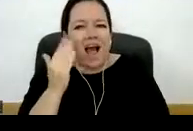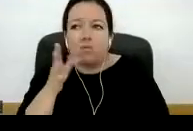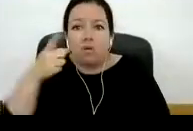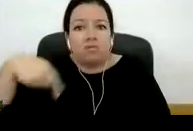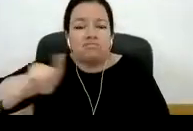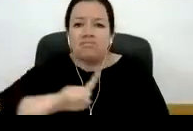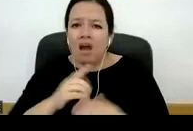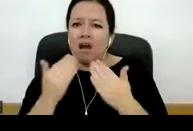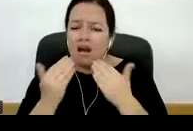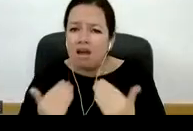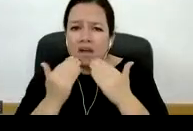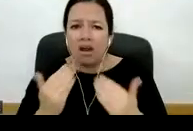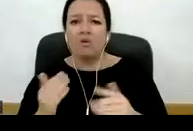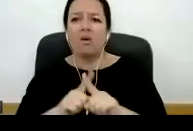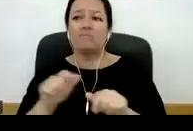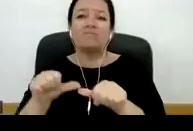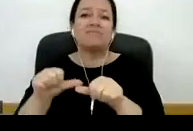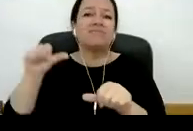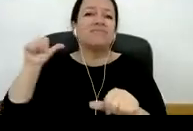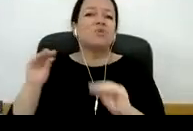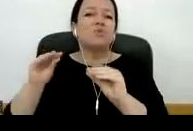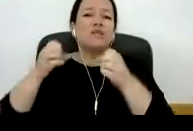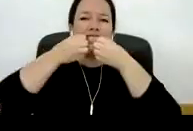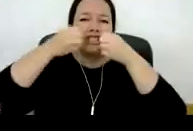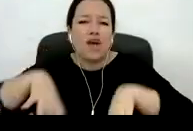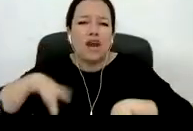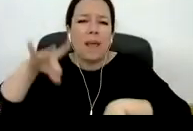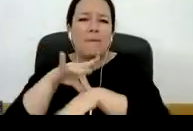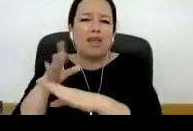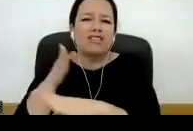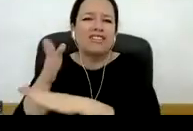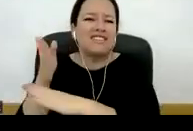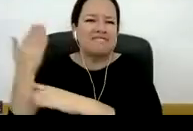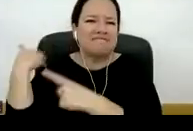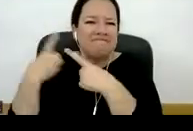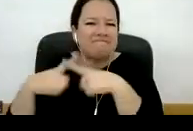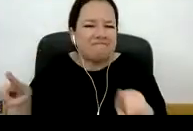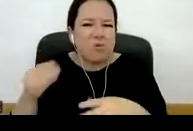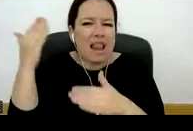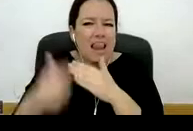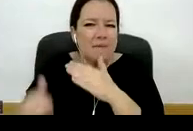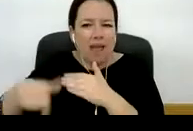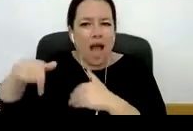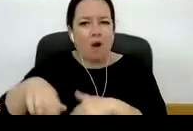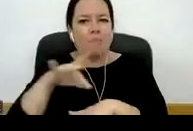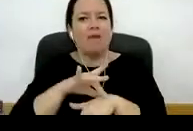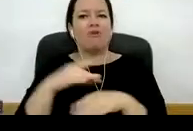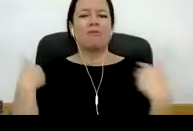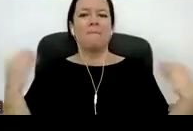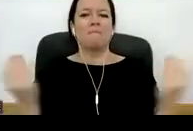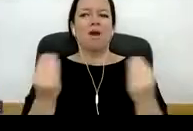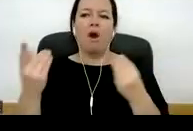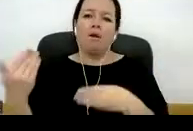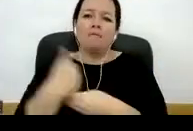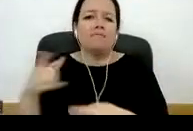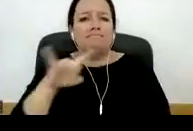agradecidos. Yo creo que han conocido un sistema sanitario pues de otra manera, con muchas más restricciones, y la verdad es que son muy